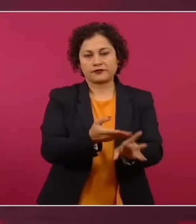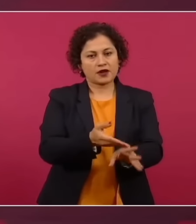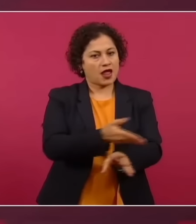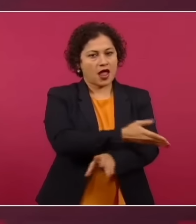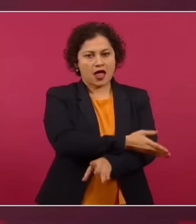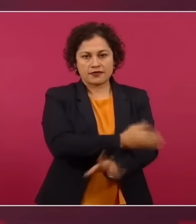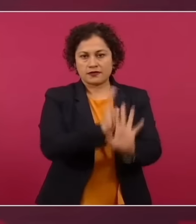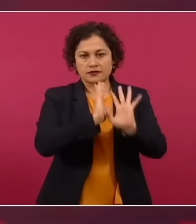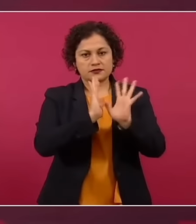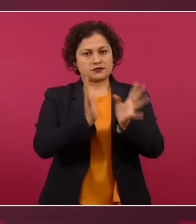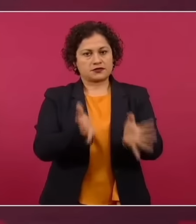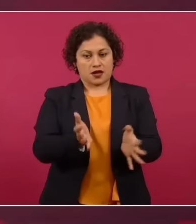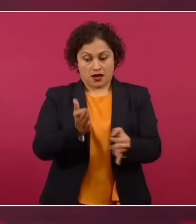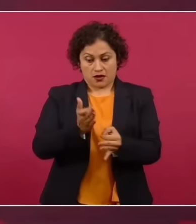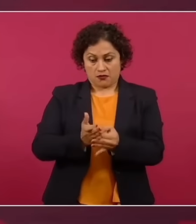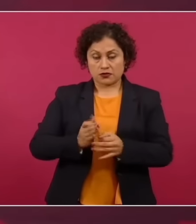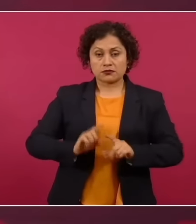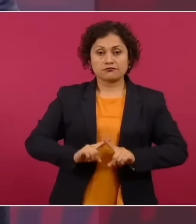No.